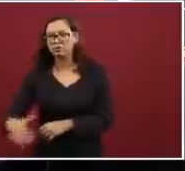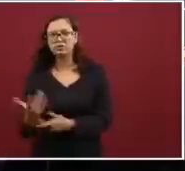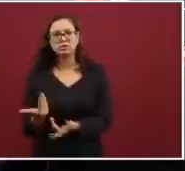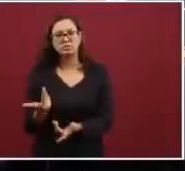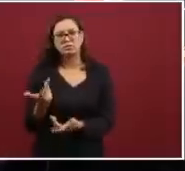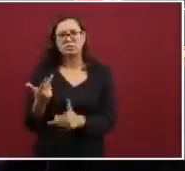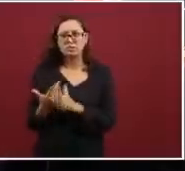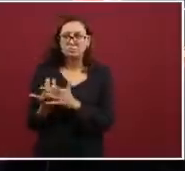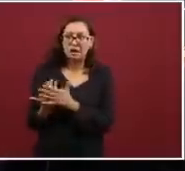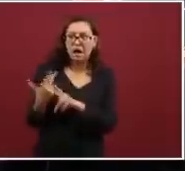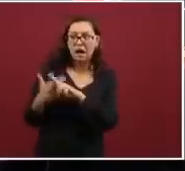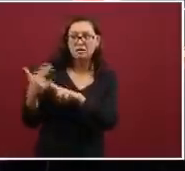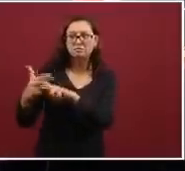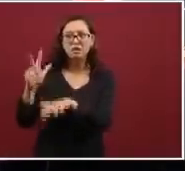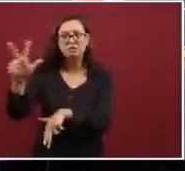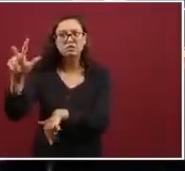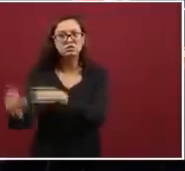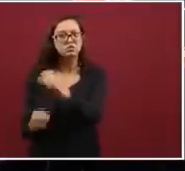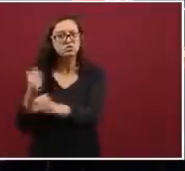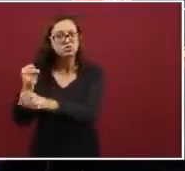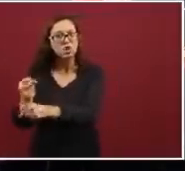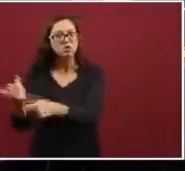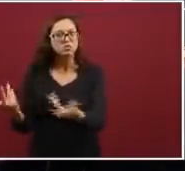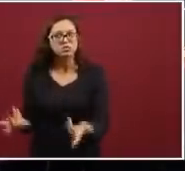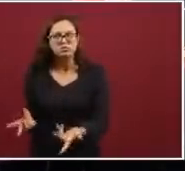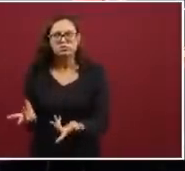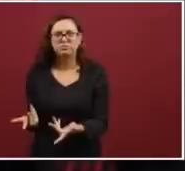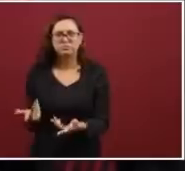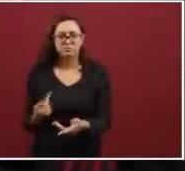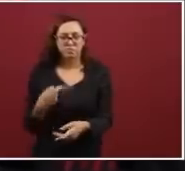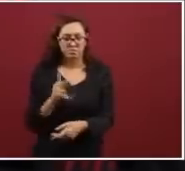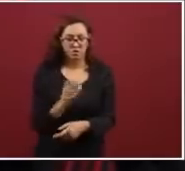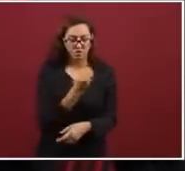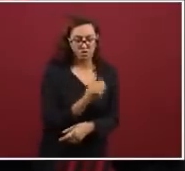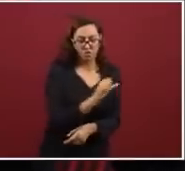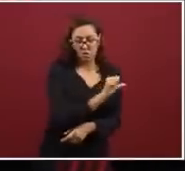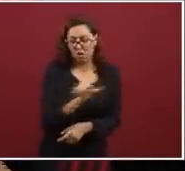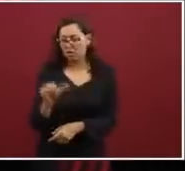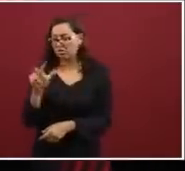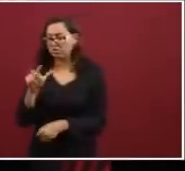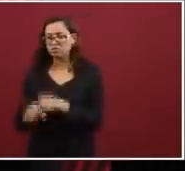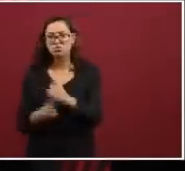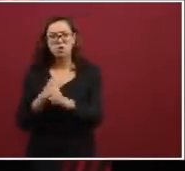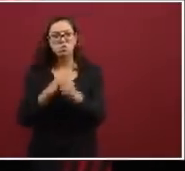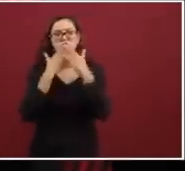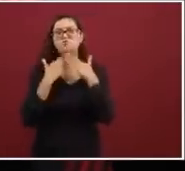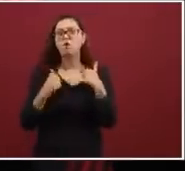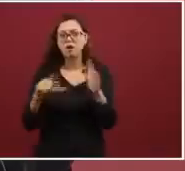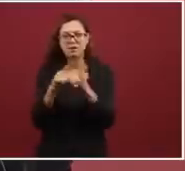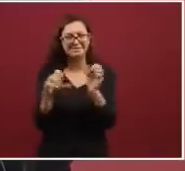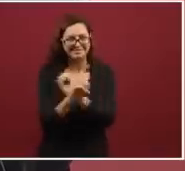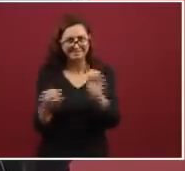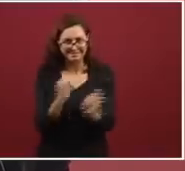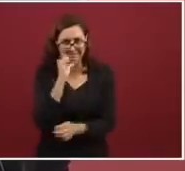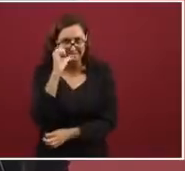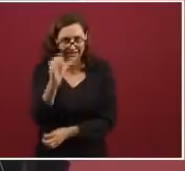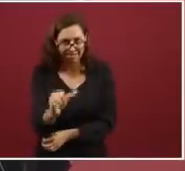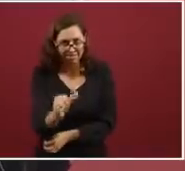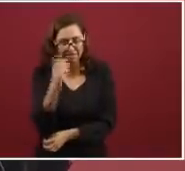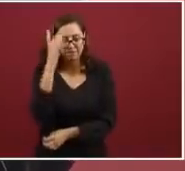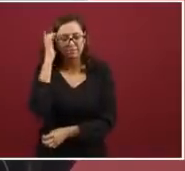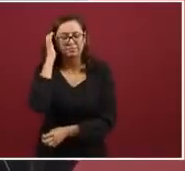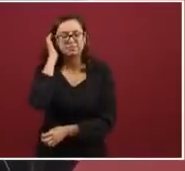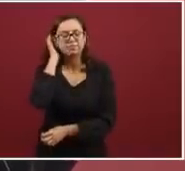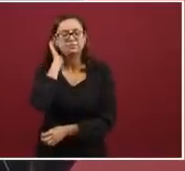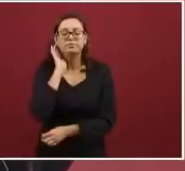pues prácticamente una persona que tiene de 0 a 18 años no la tiene? Eso por un lado. Y rápidamente preguntarle, ¿cuál